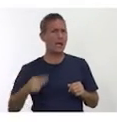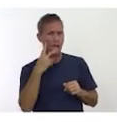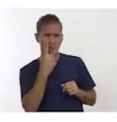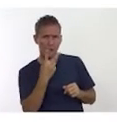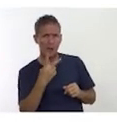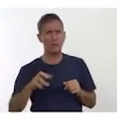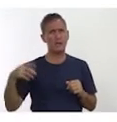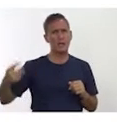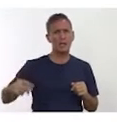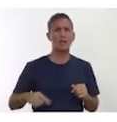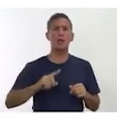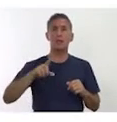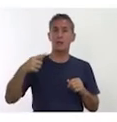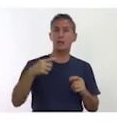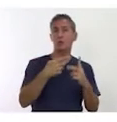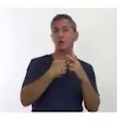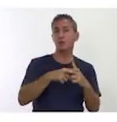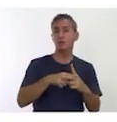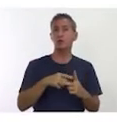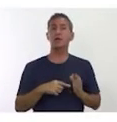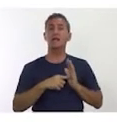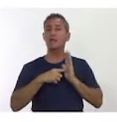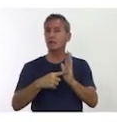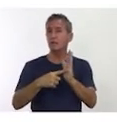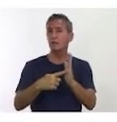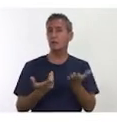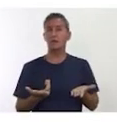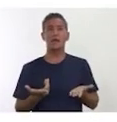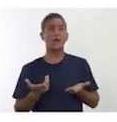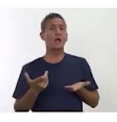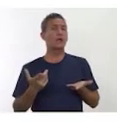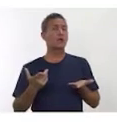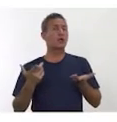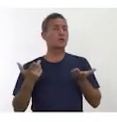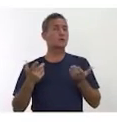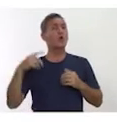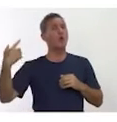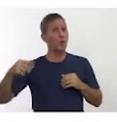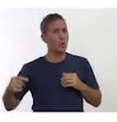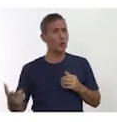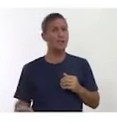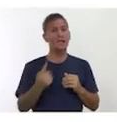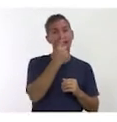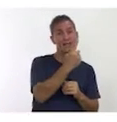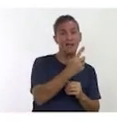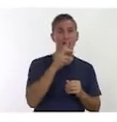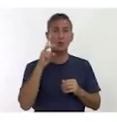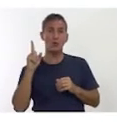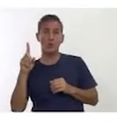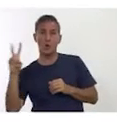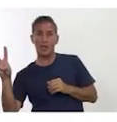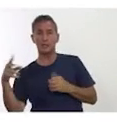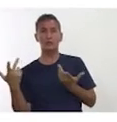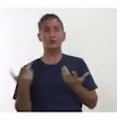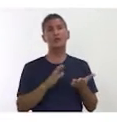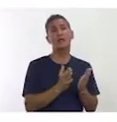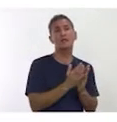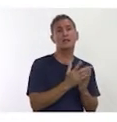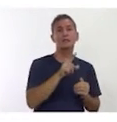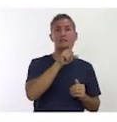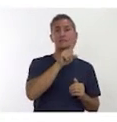ejercicios con los cuales podemos resolverlo. Les sugerimos que lo hagan con los ejercicios del 1